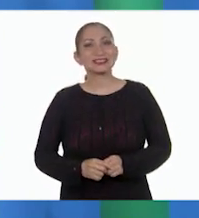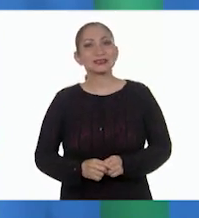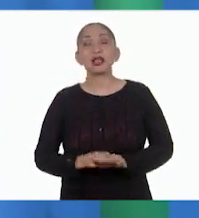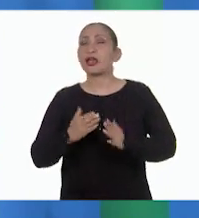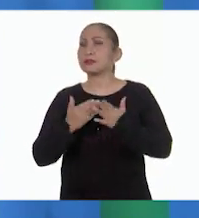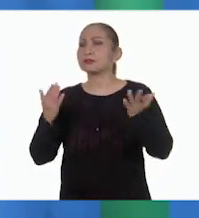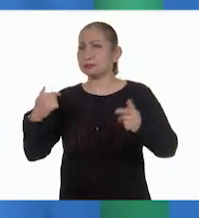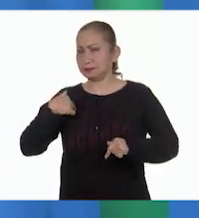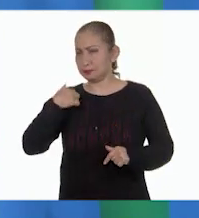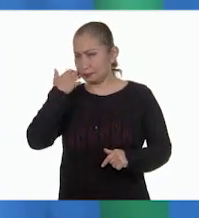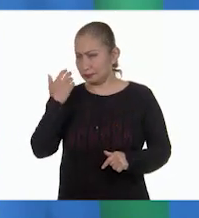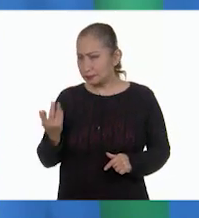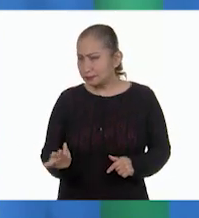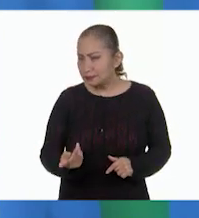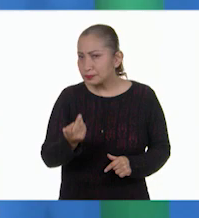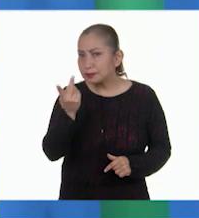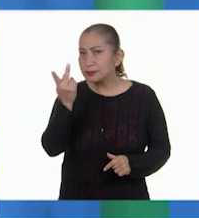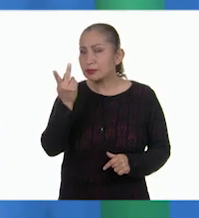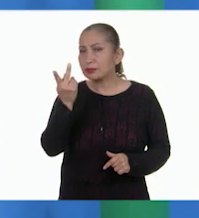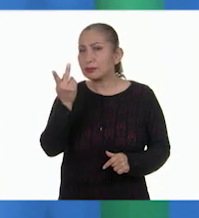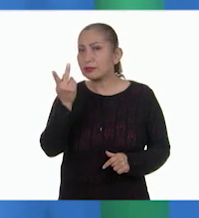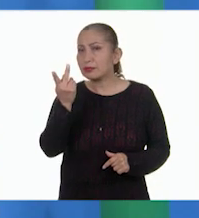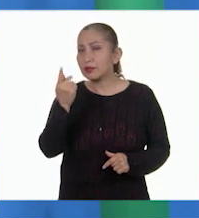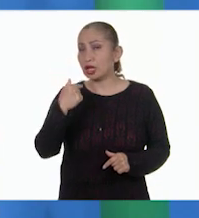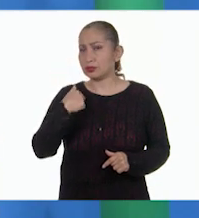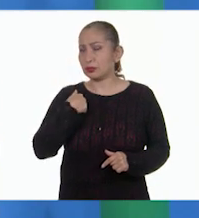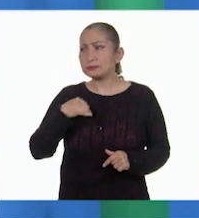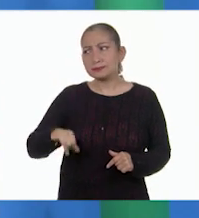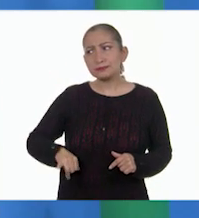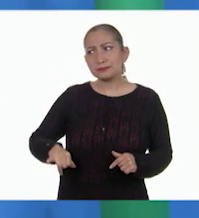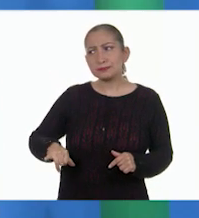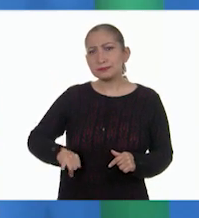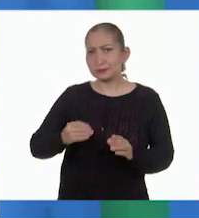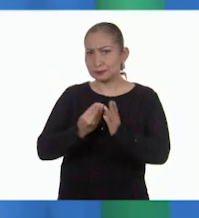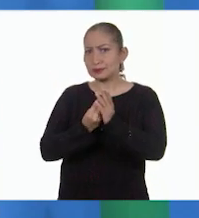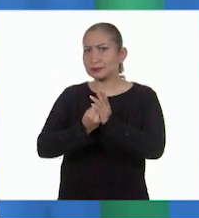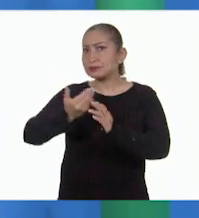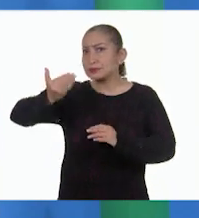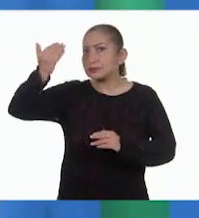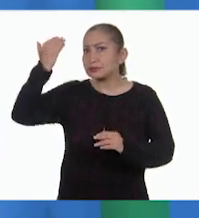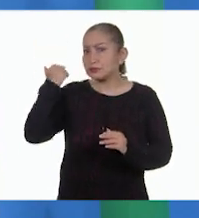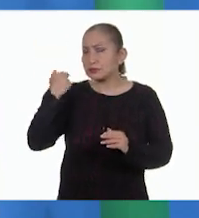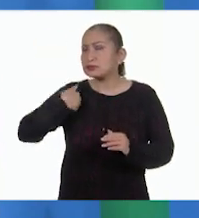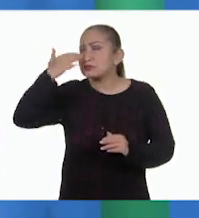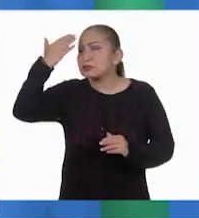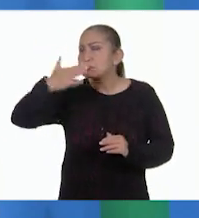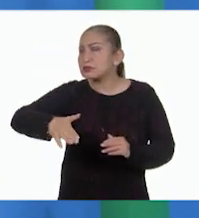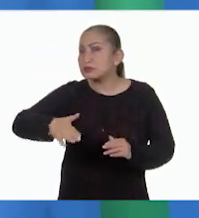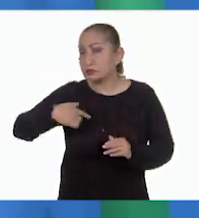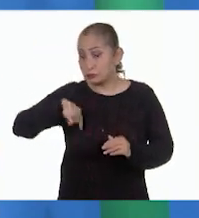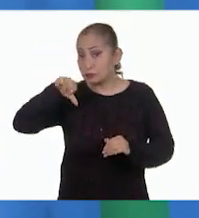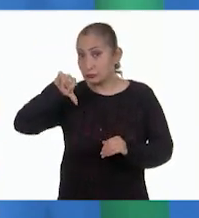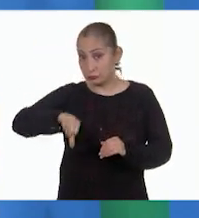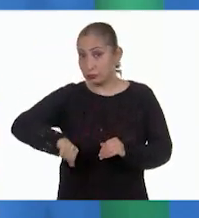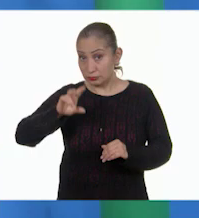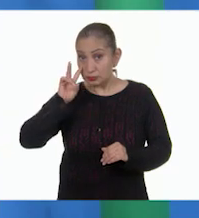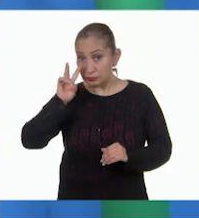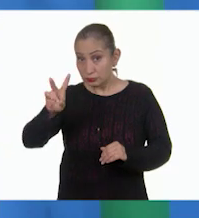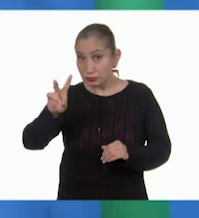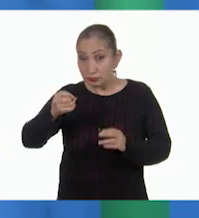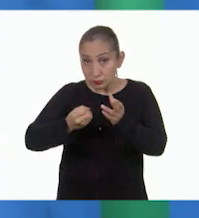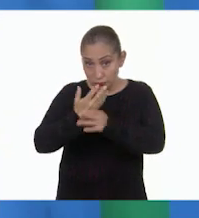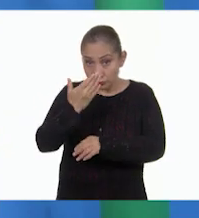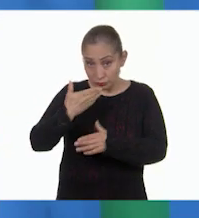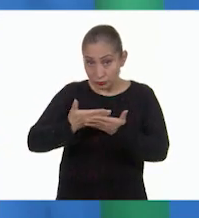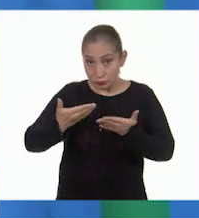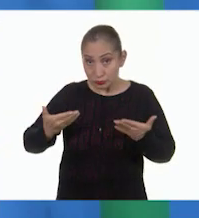Oiga, maestra, le quiero hacer una pregunta. Estoy muy interesado por lo de la clase pasada, entonces quiero saber si vamos a ver algo nuevo